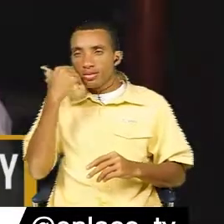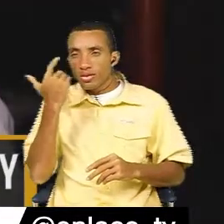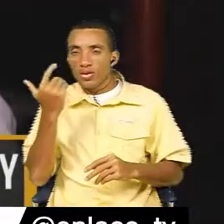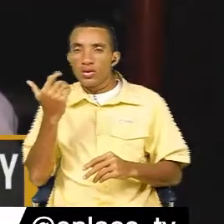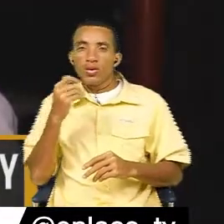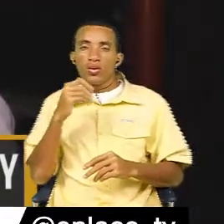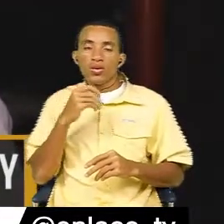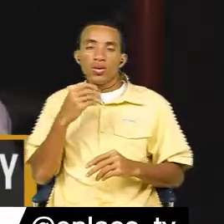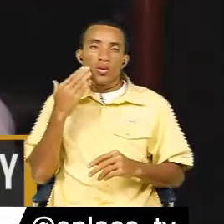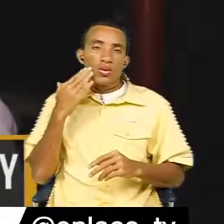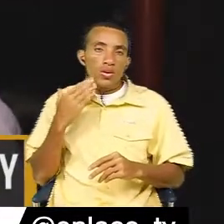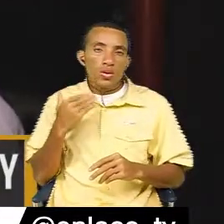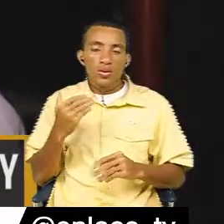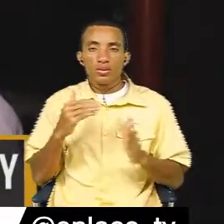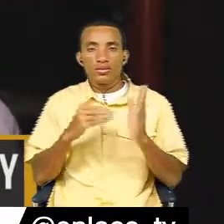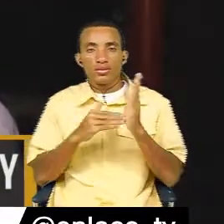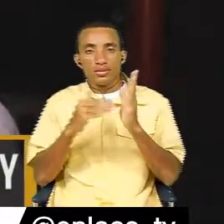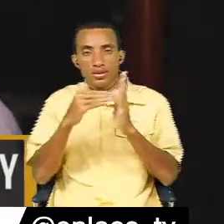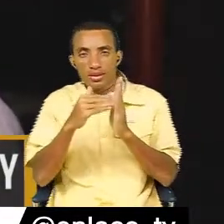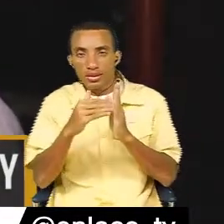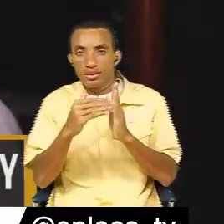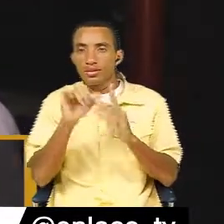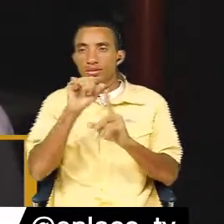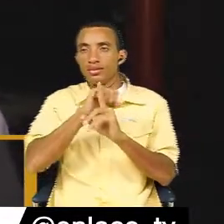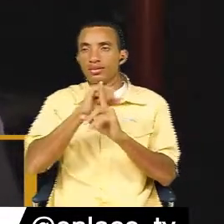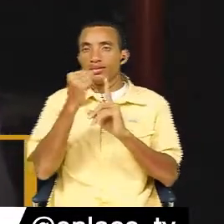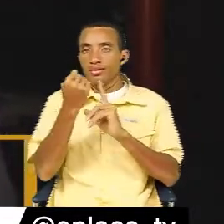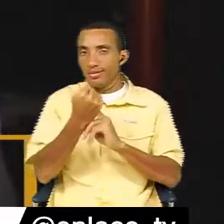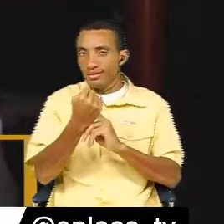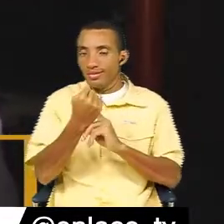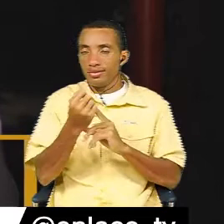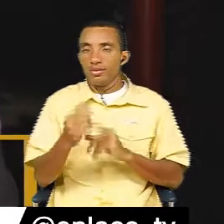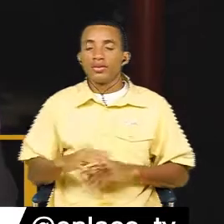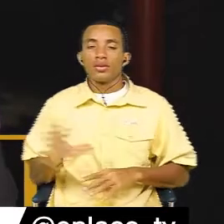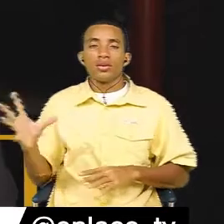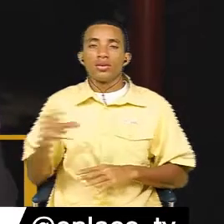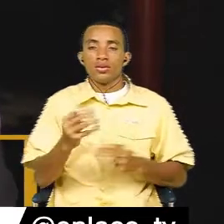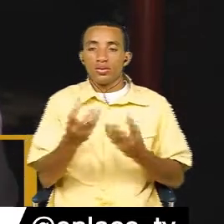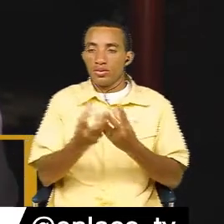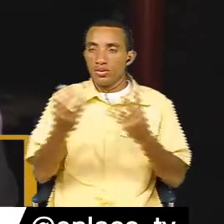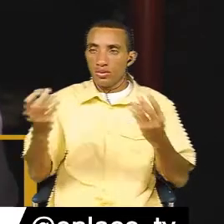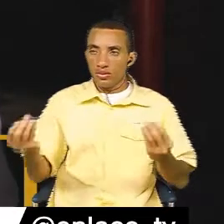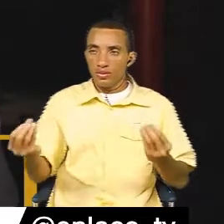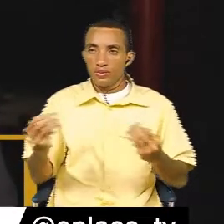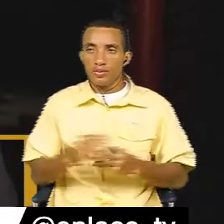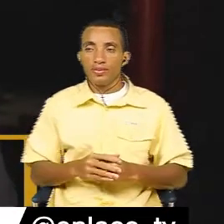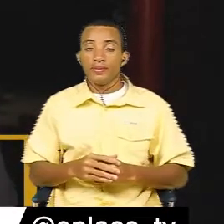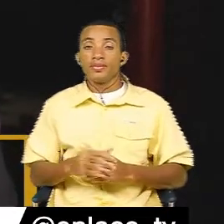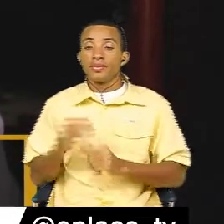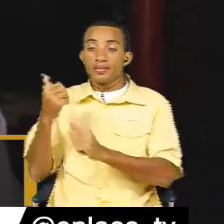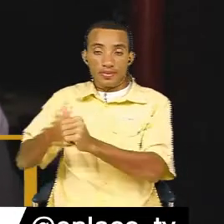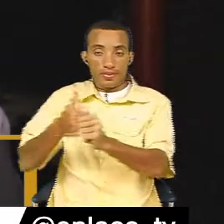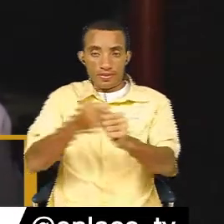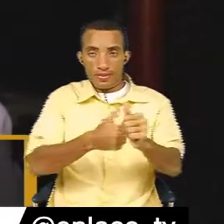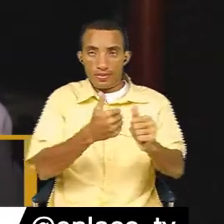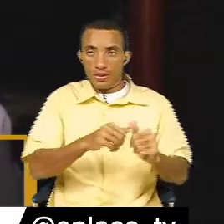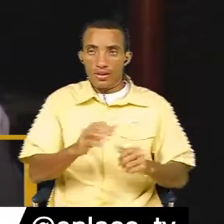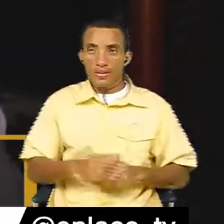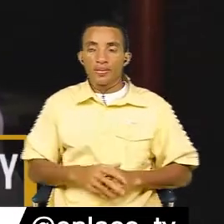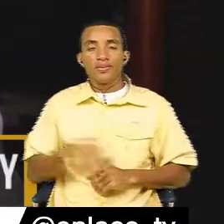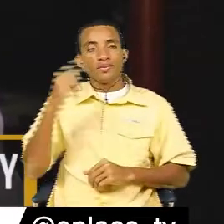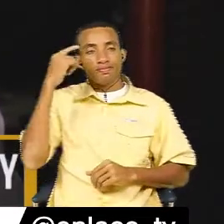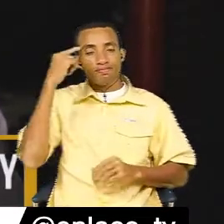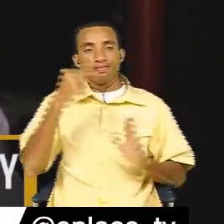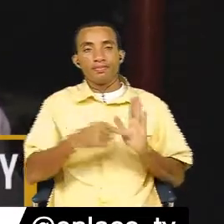en cuanto a lo que se le llama los estratos sociales, y hemos logrado consolidar los grupos y hemos logrado que cada uno de los integrantes le